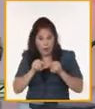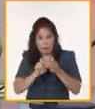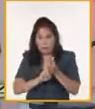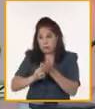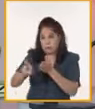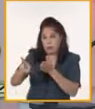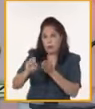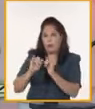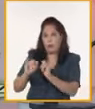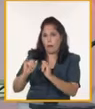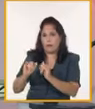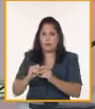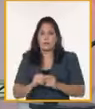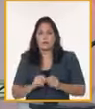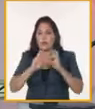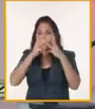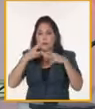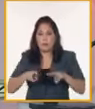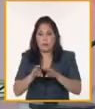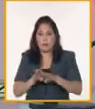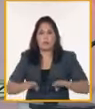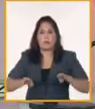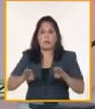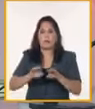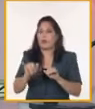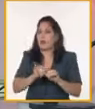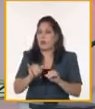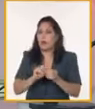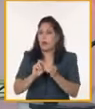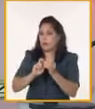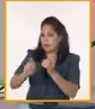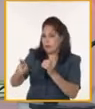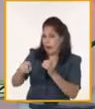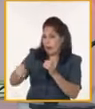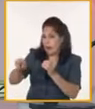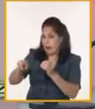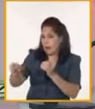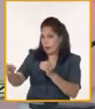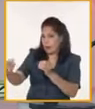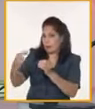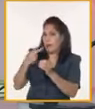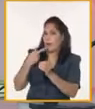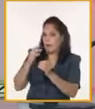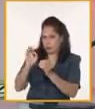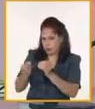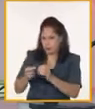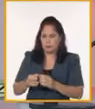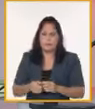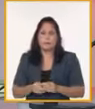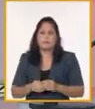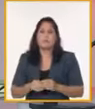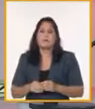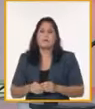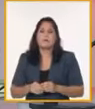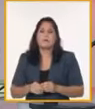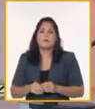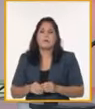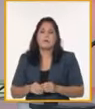y del sitio de la mesa redonda que siempre se hará llegar a los respectivos organismos la la queja el